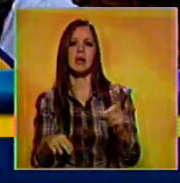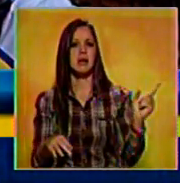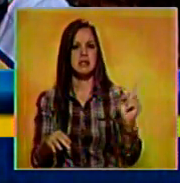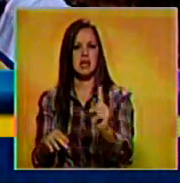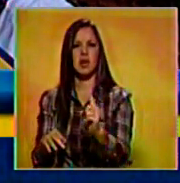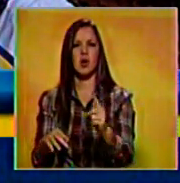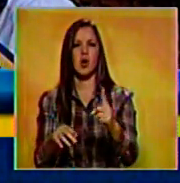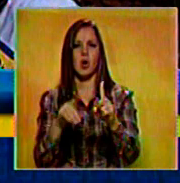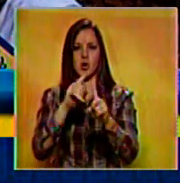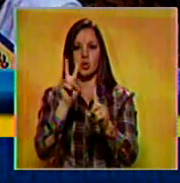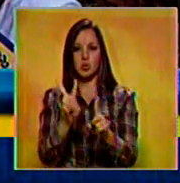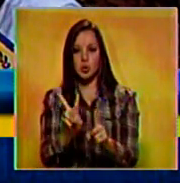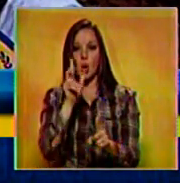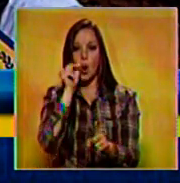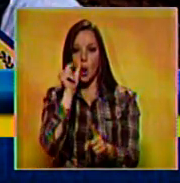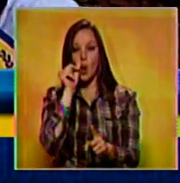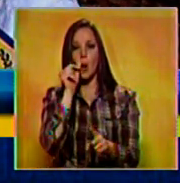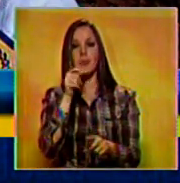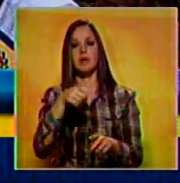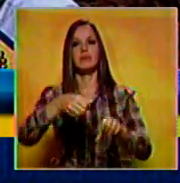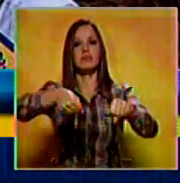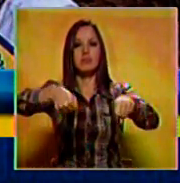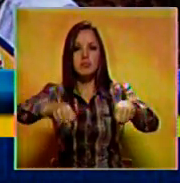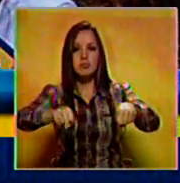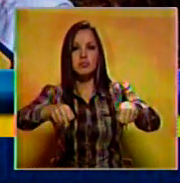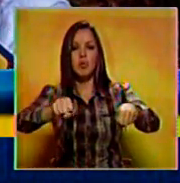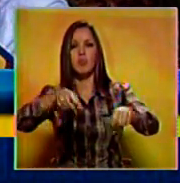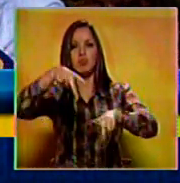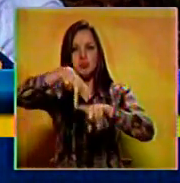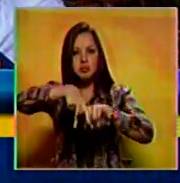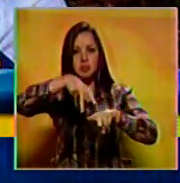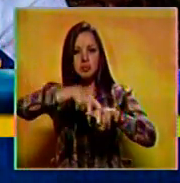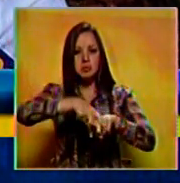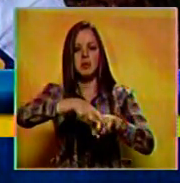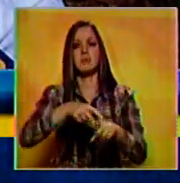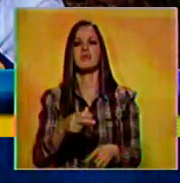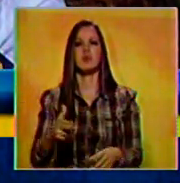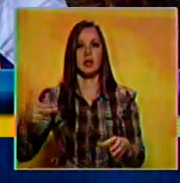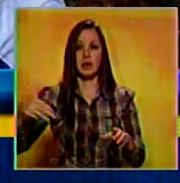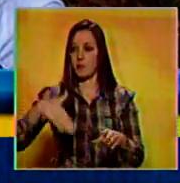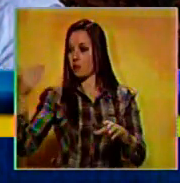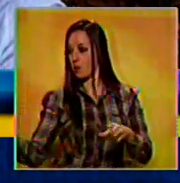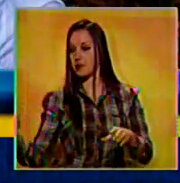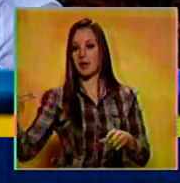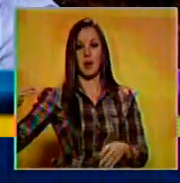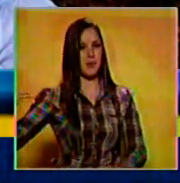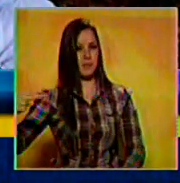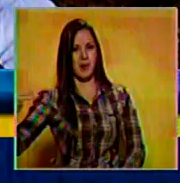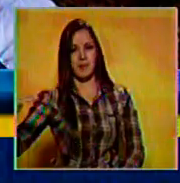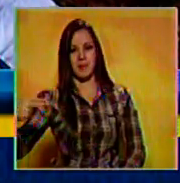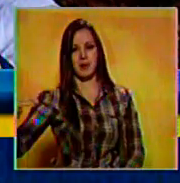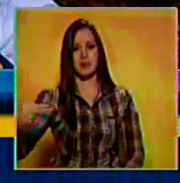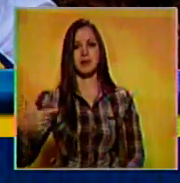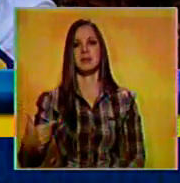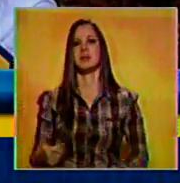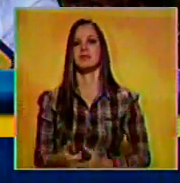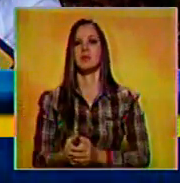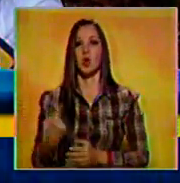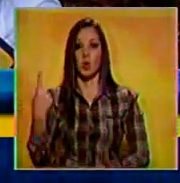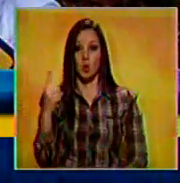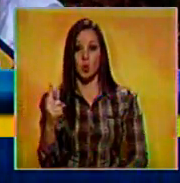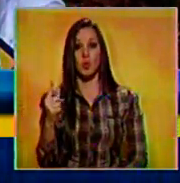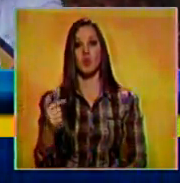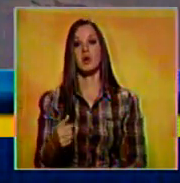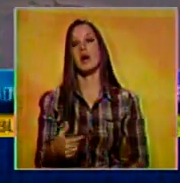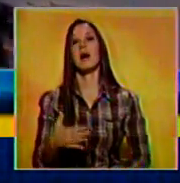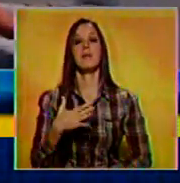dos motorizados, el parrillero y el motorizado, pues, y le cayeron a tiro por la parte del copiloto. Entonces, una de las balas